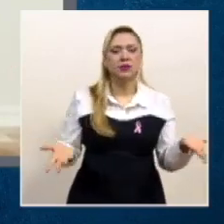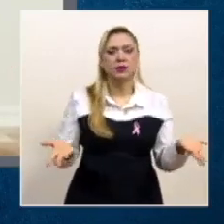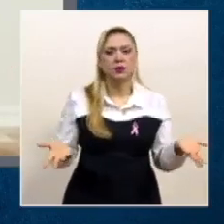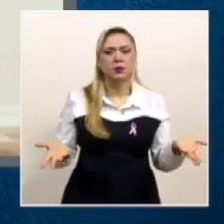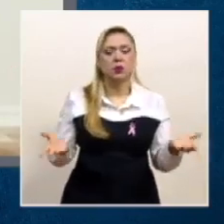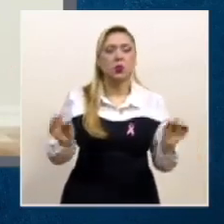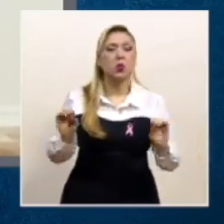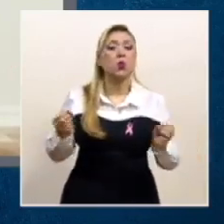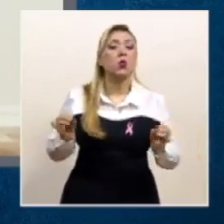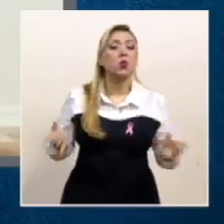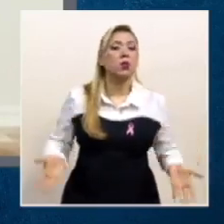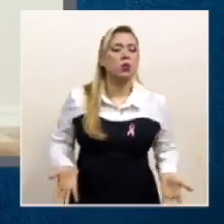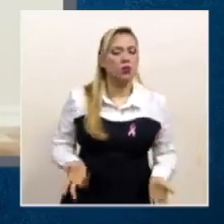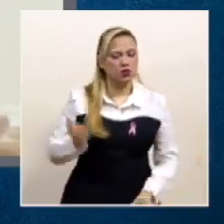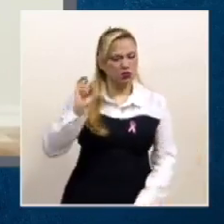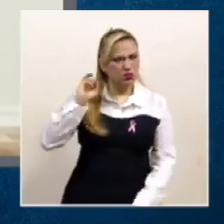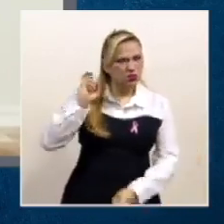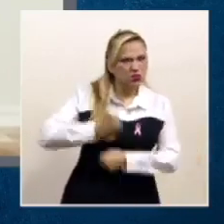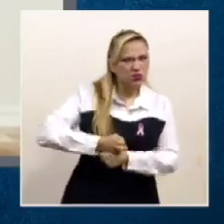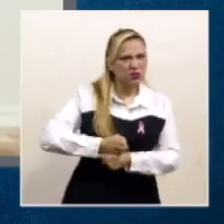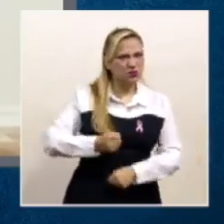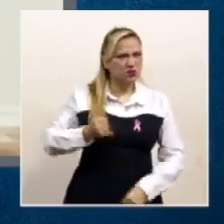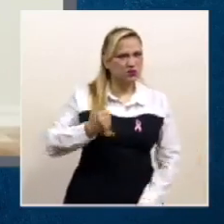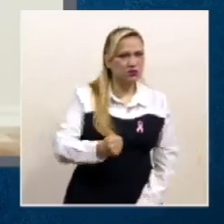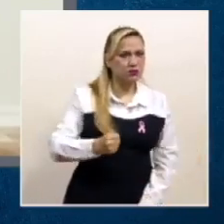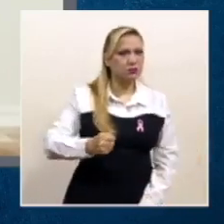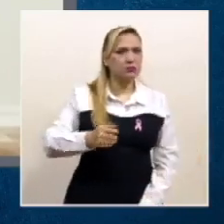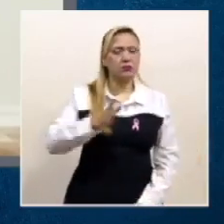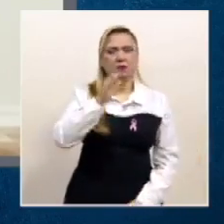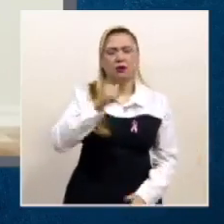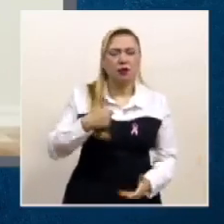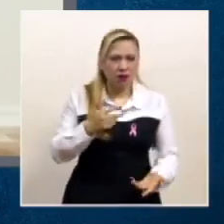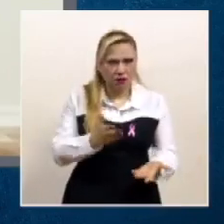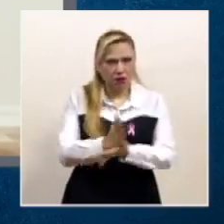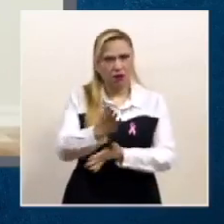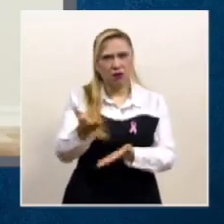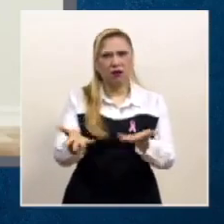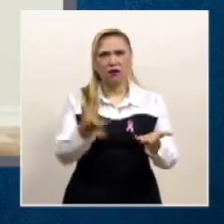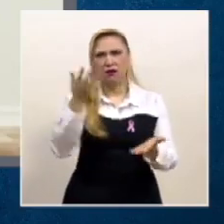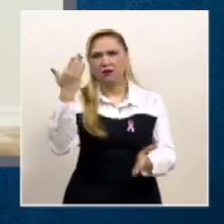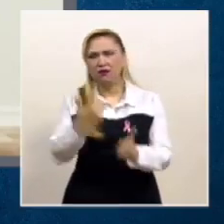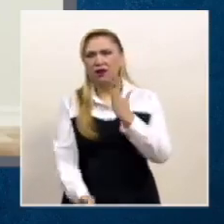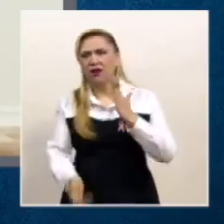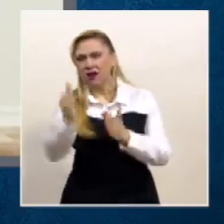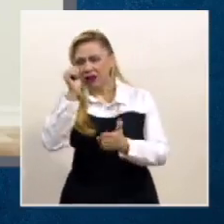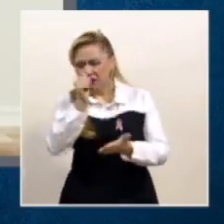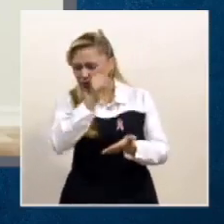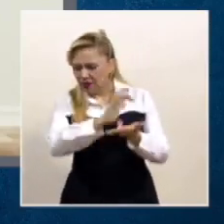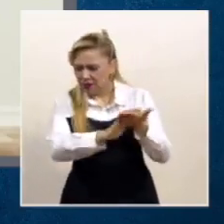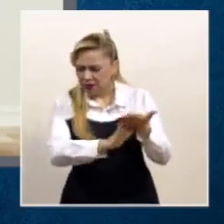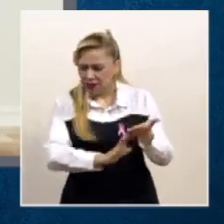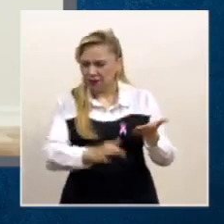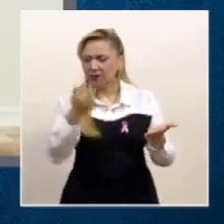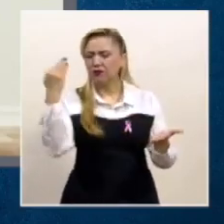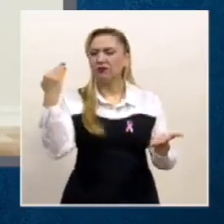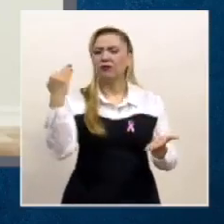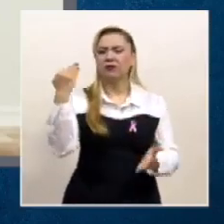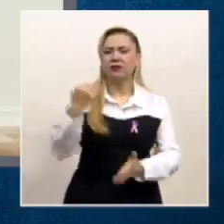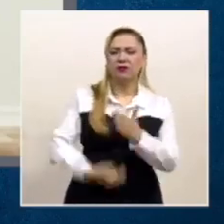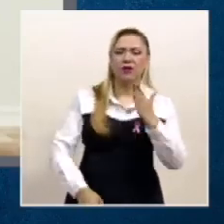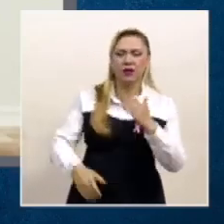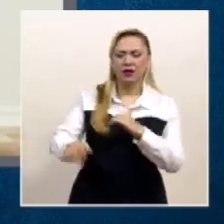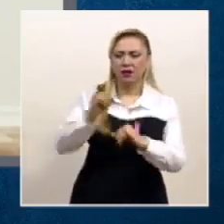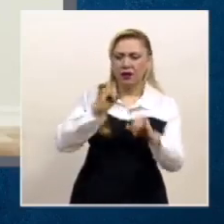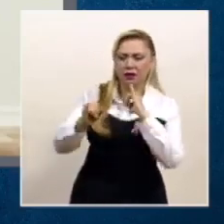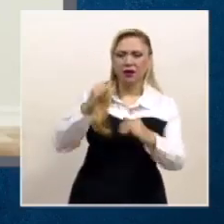no lo hagamos tan rígido como para que al final del día no se garanticen adecuadamente los